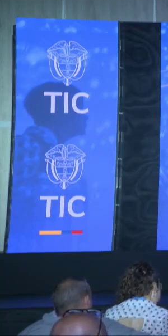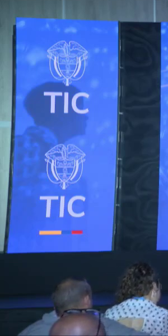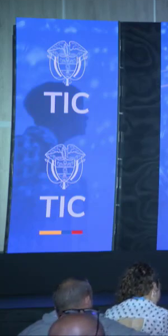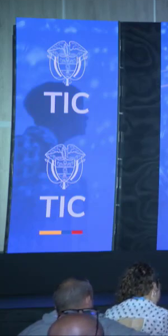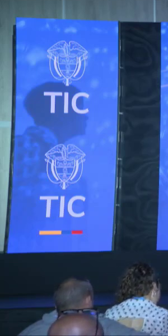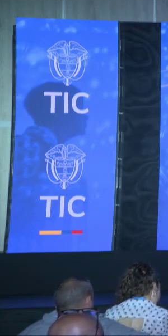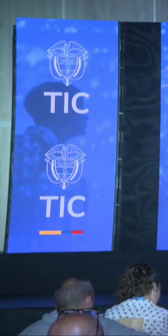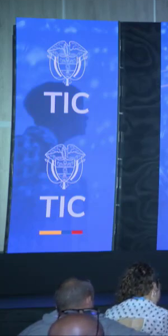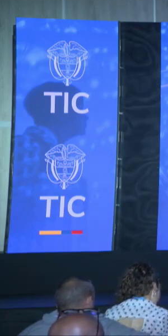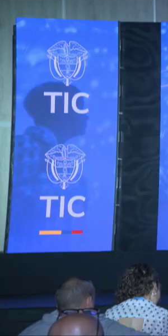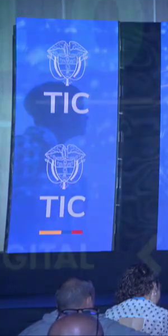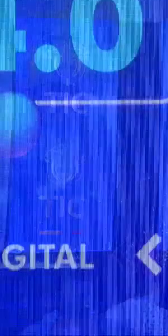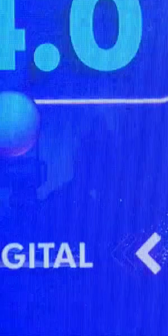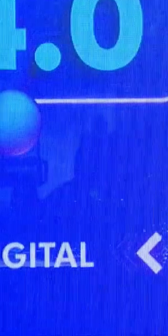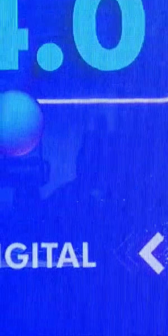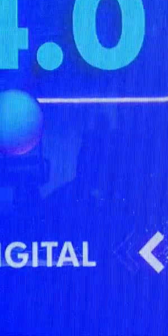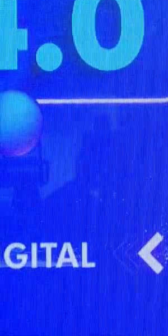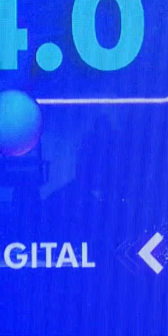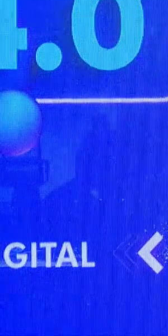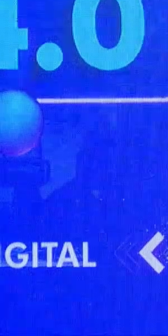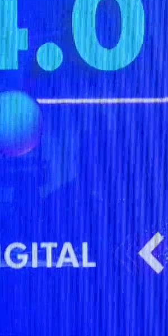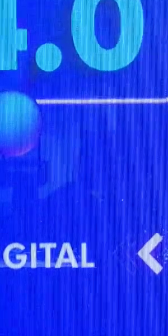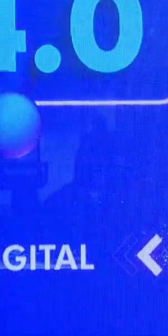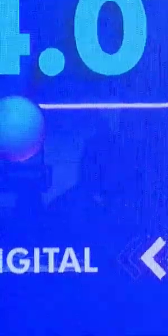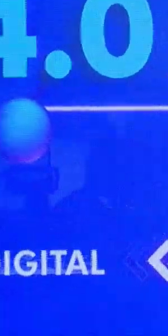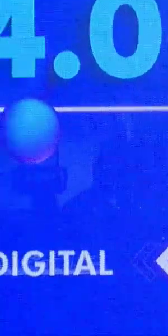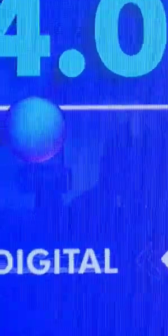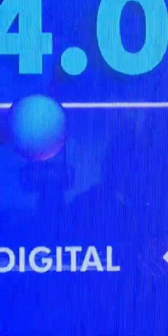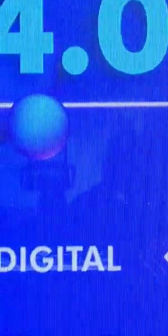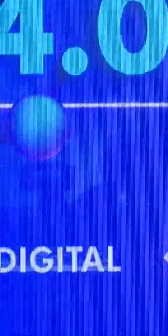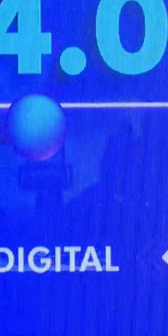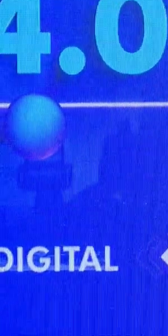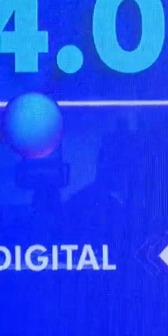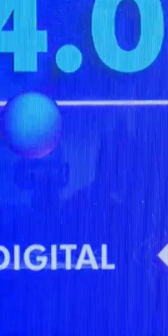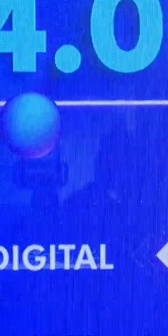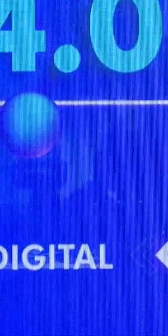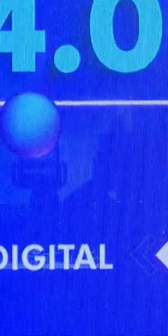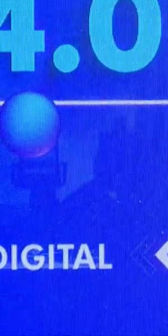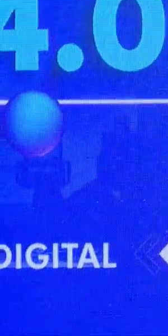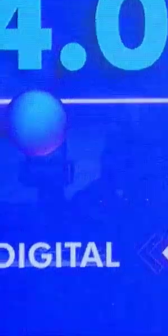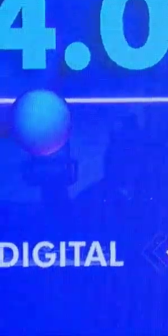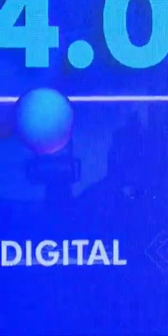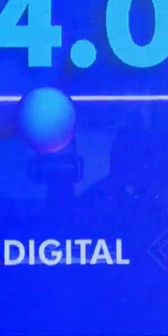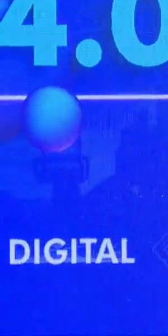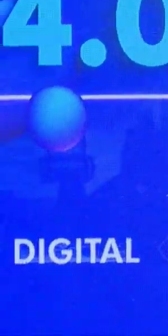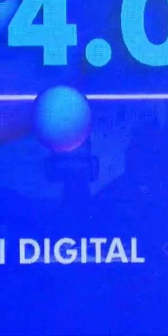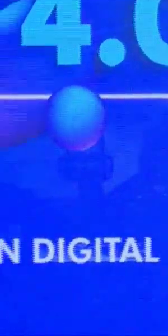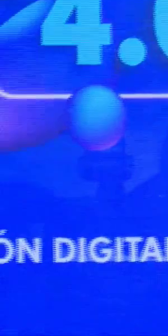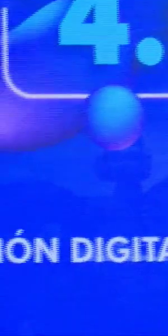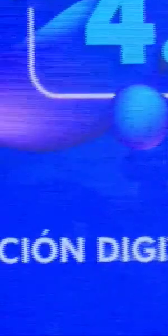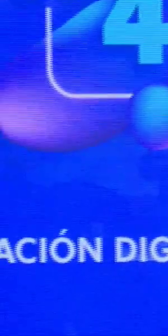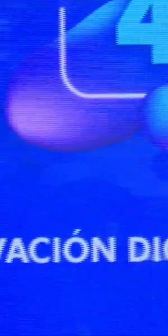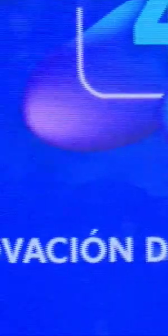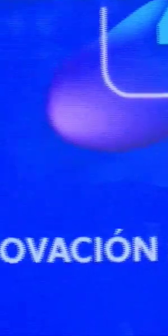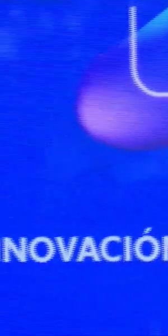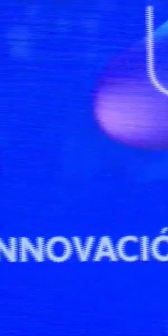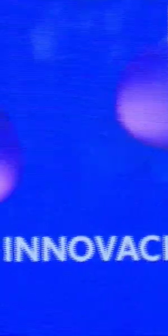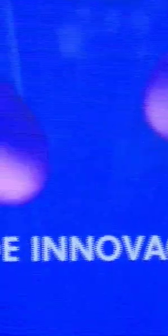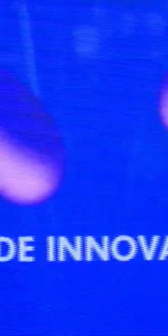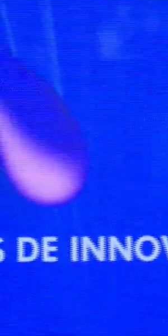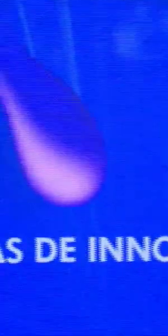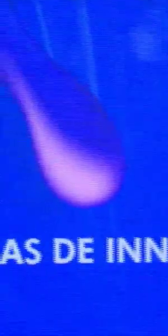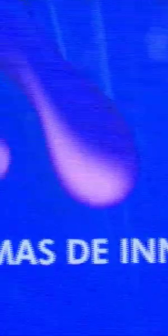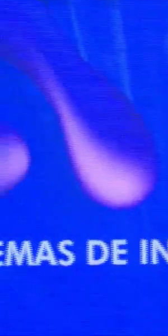maravilloso que han estado haciendo. El día de hoy quiero compartir con ustedes la experiencia que hemos tenido trabajando entre